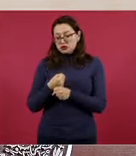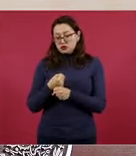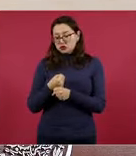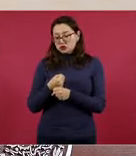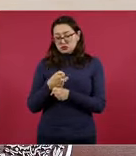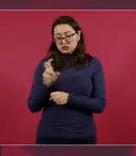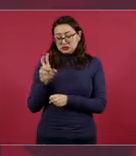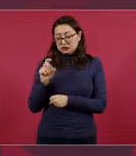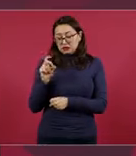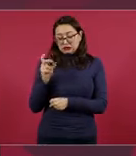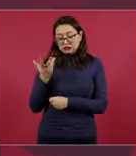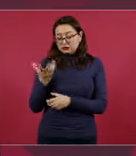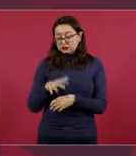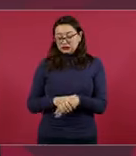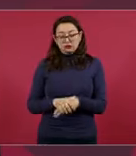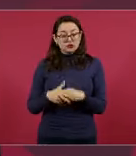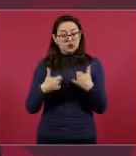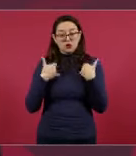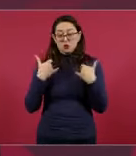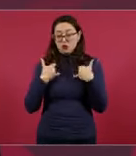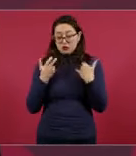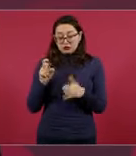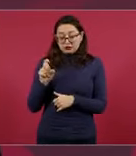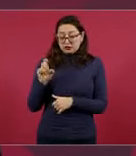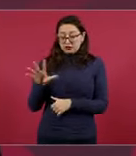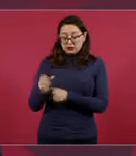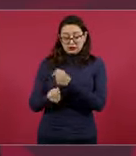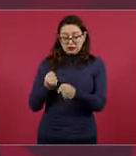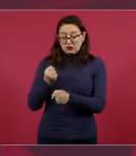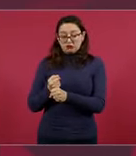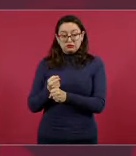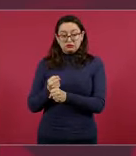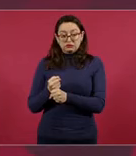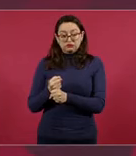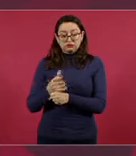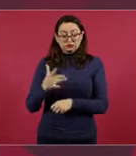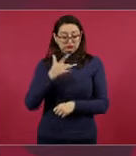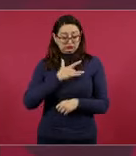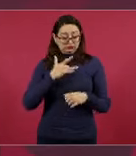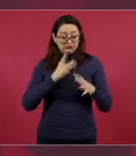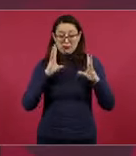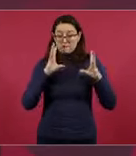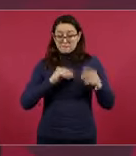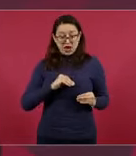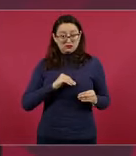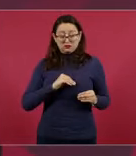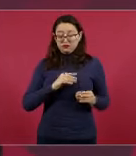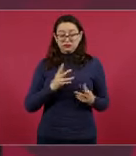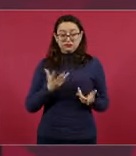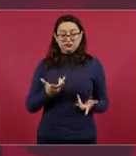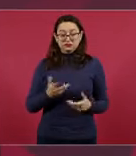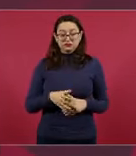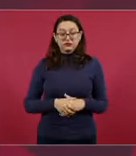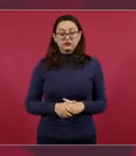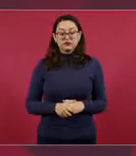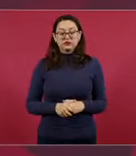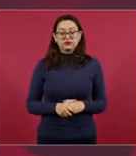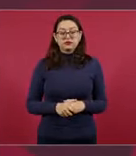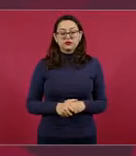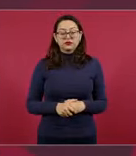como 30 años, 35, y supe que fue un infarto. Es que